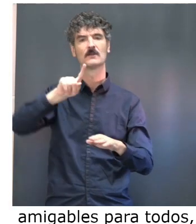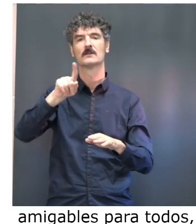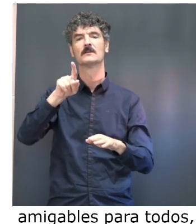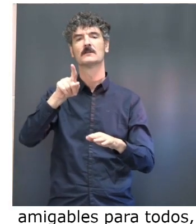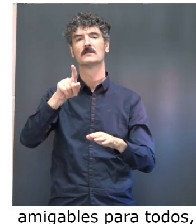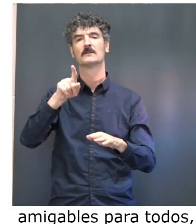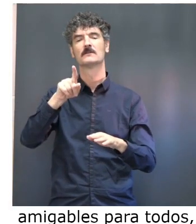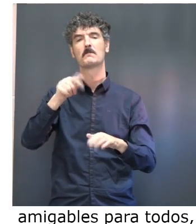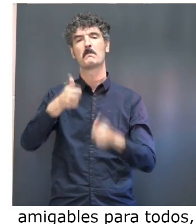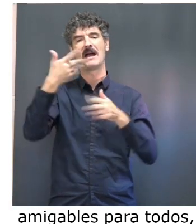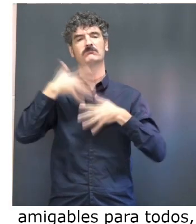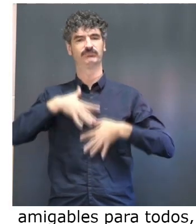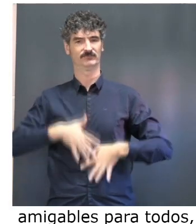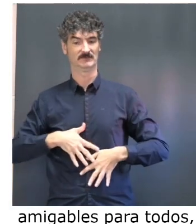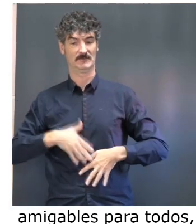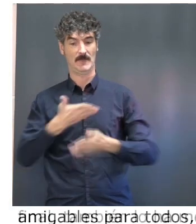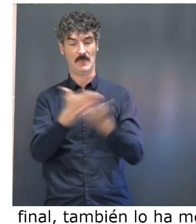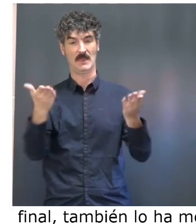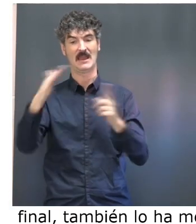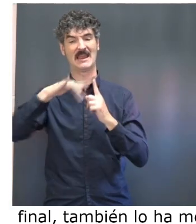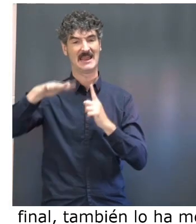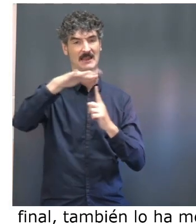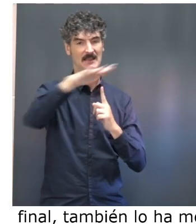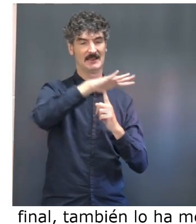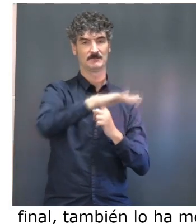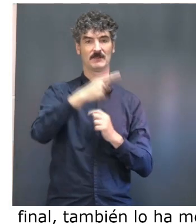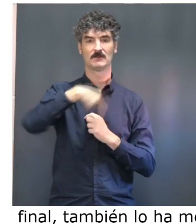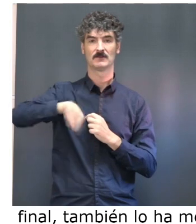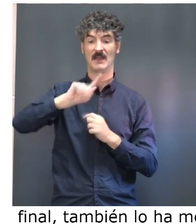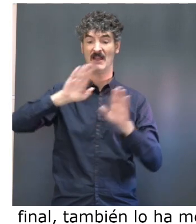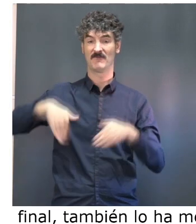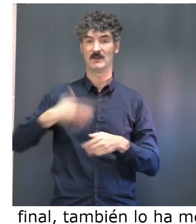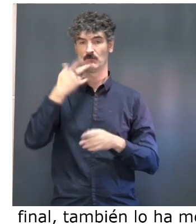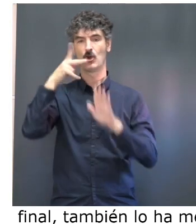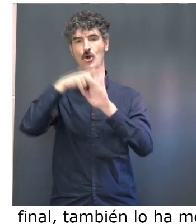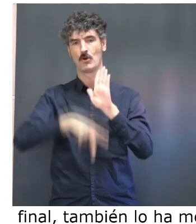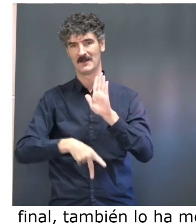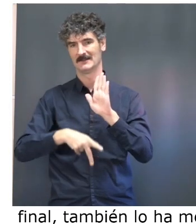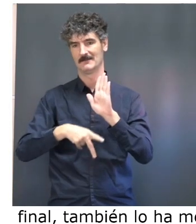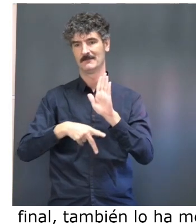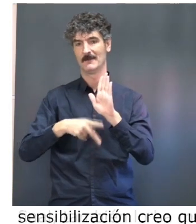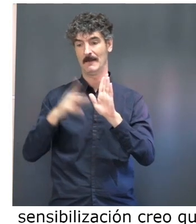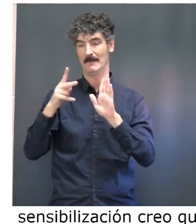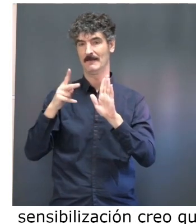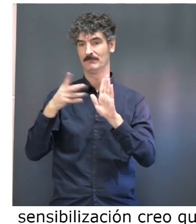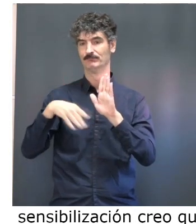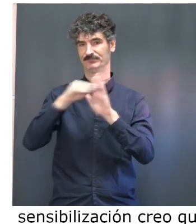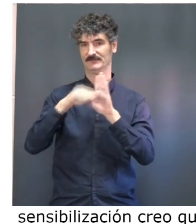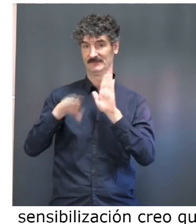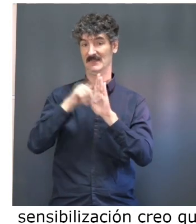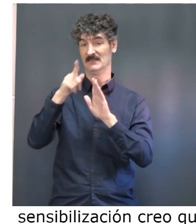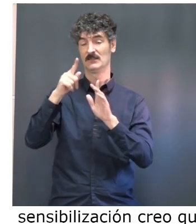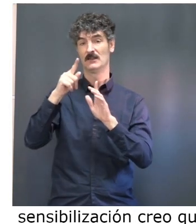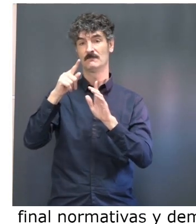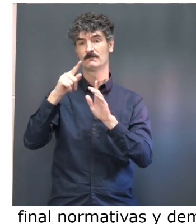que permear mucho más en los espacios, porque al final normativas y demás van llegando. ¿Forma parte de la cultura